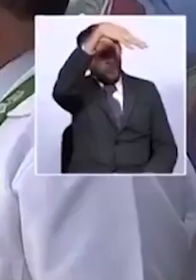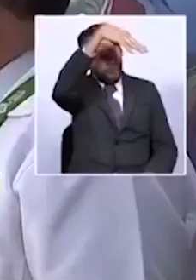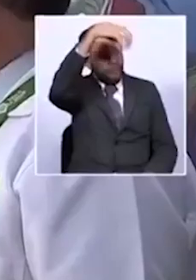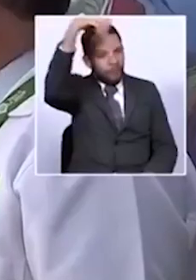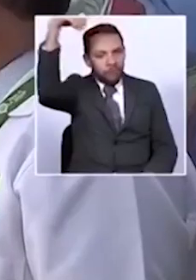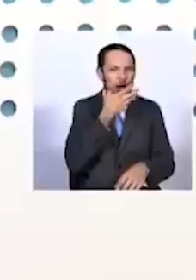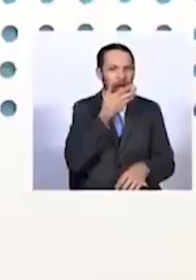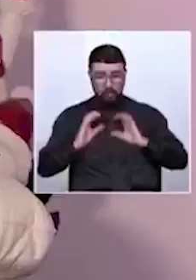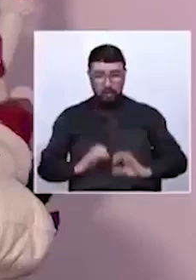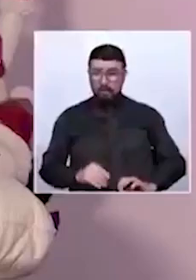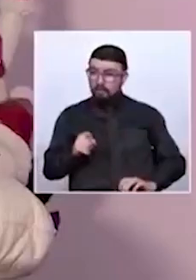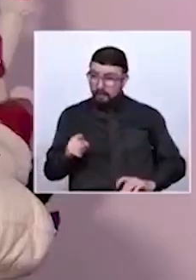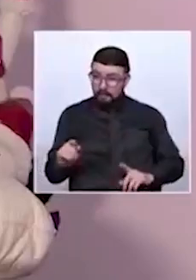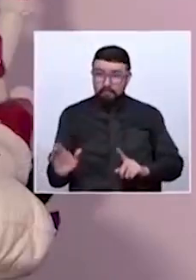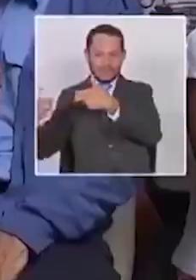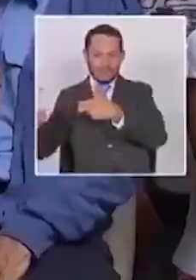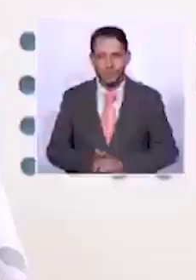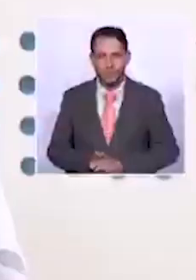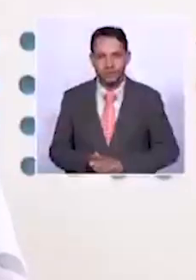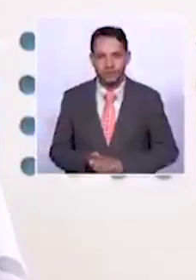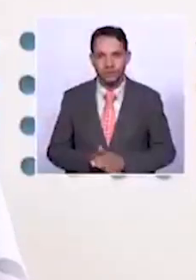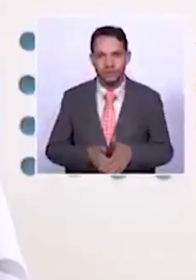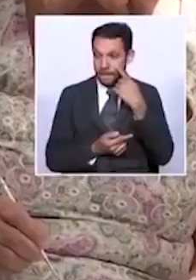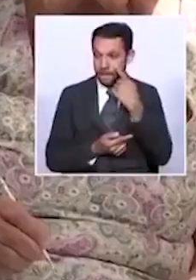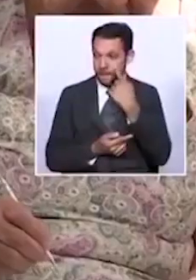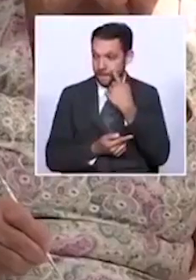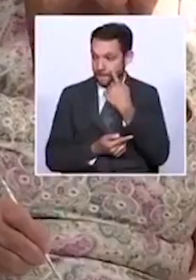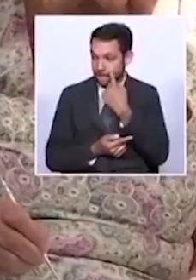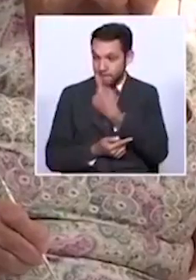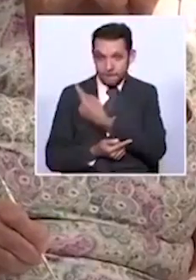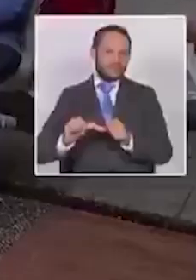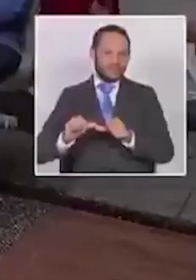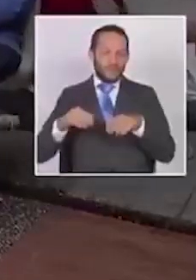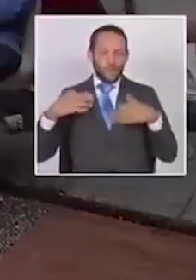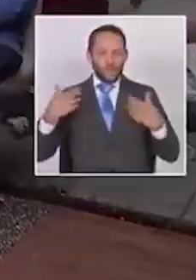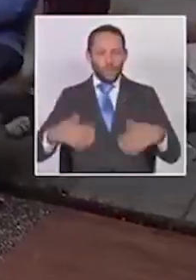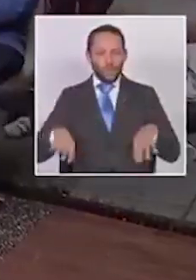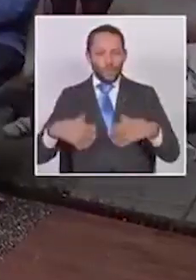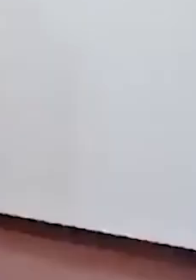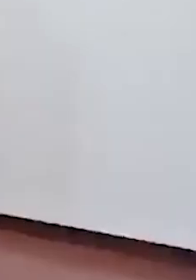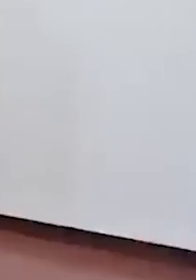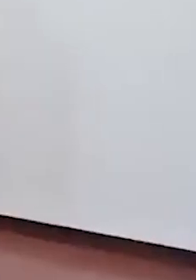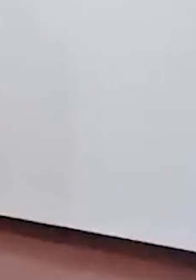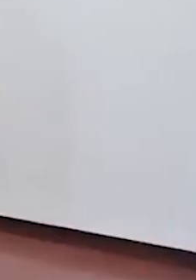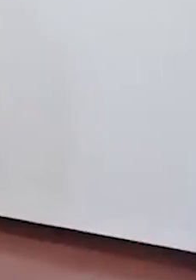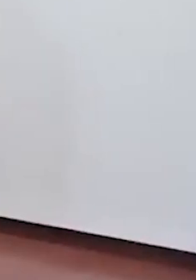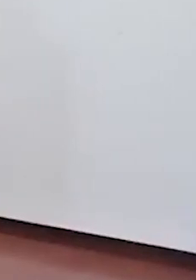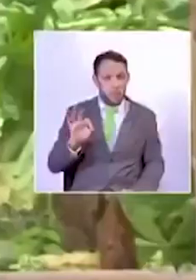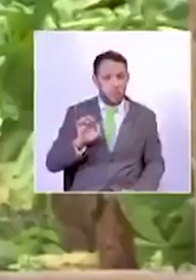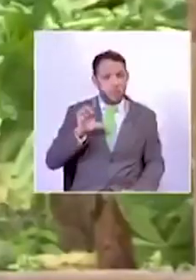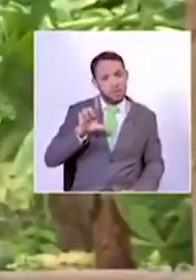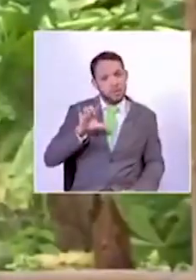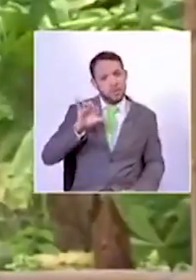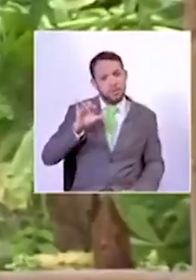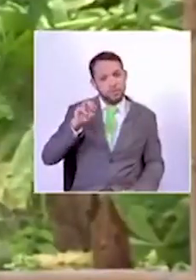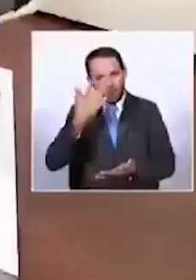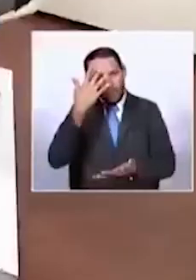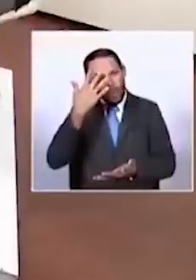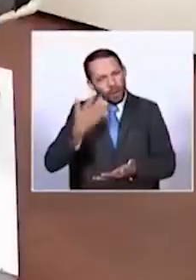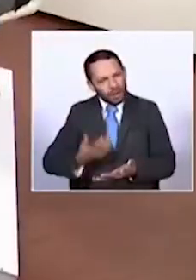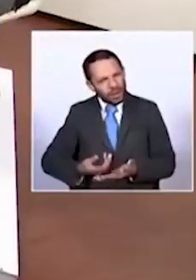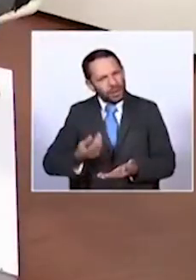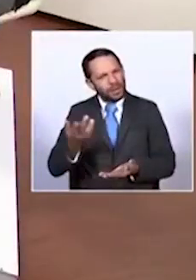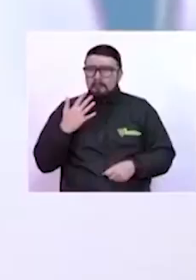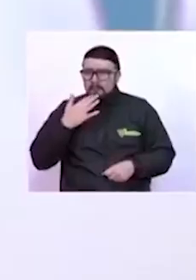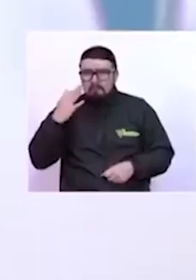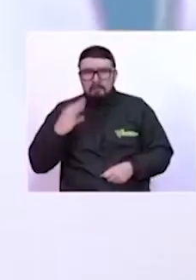Nuestra salud es lo más importante y valioso que tenemos. Durante 20 años hemos llevado mensajes de educación y conciencia a diferentes hogares